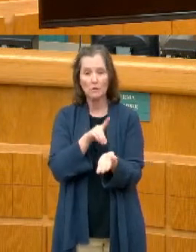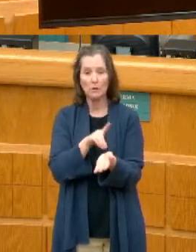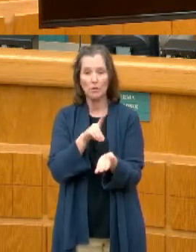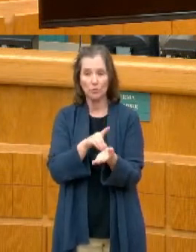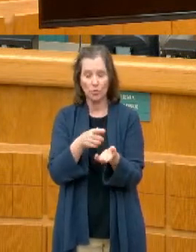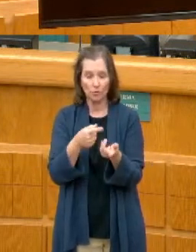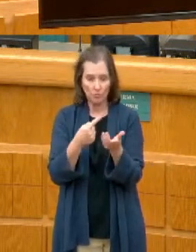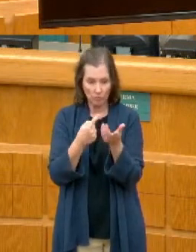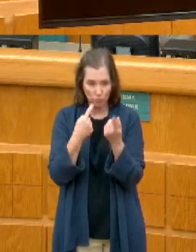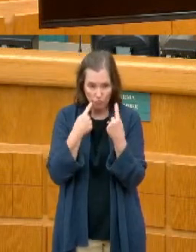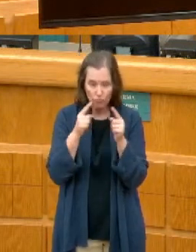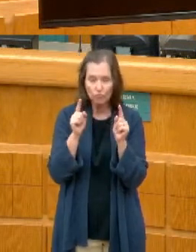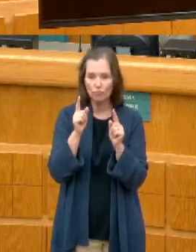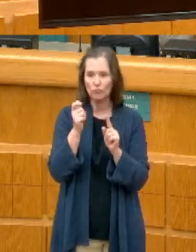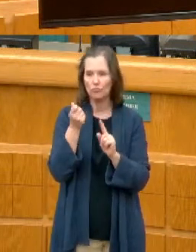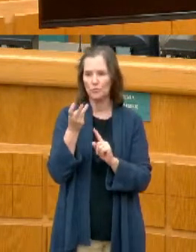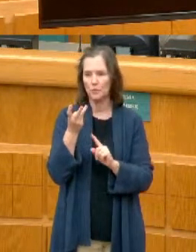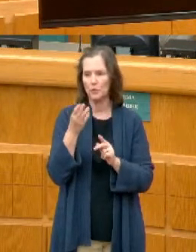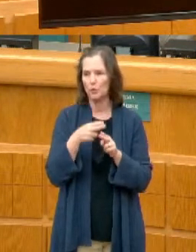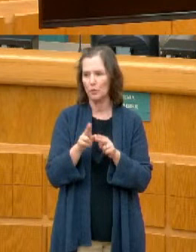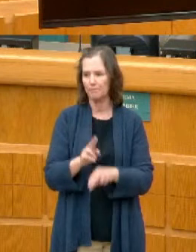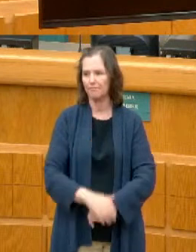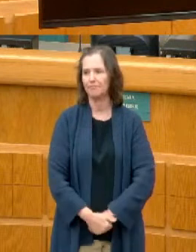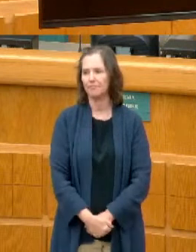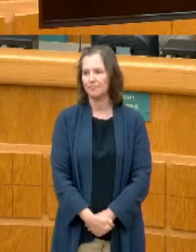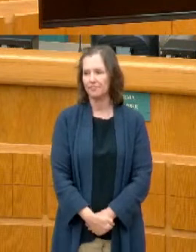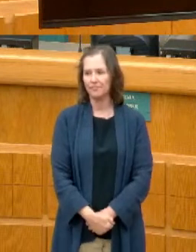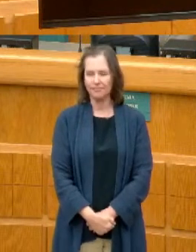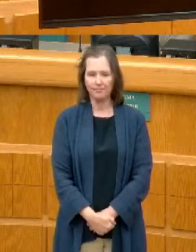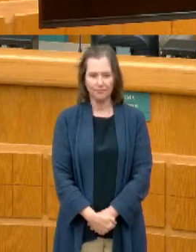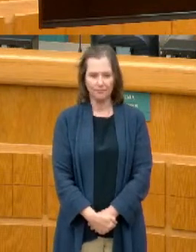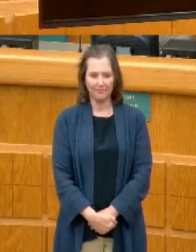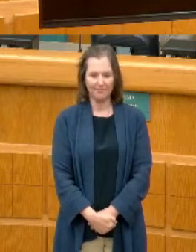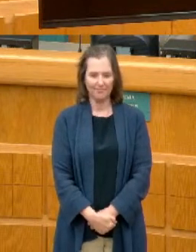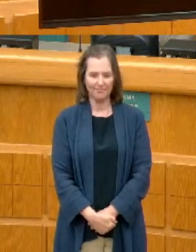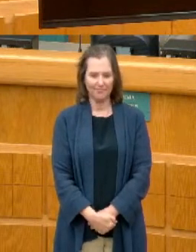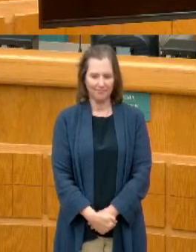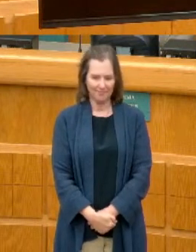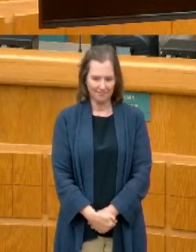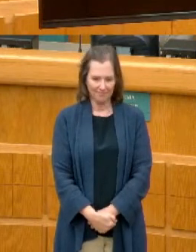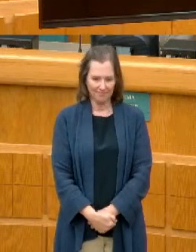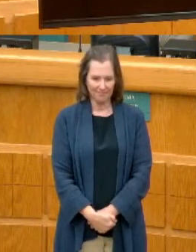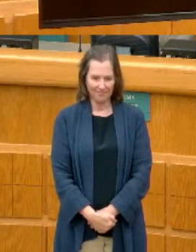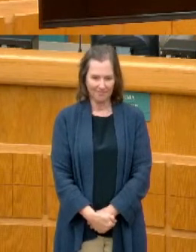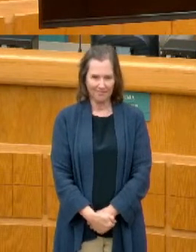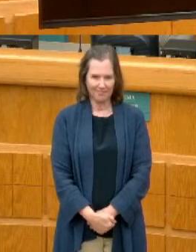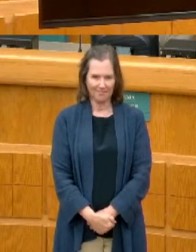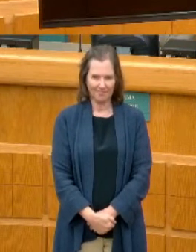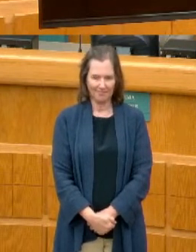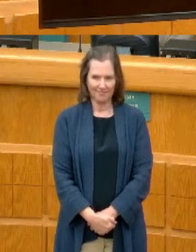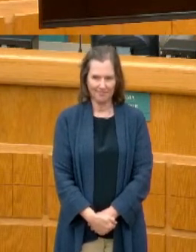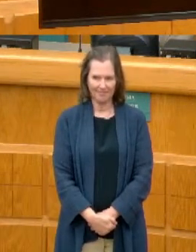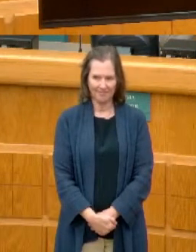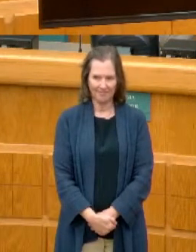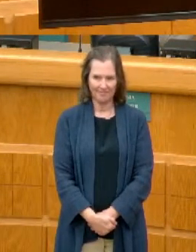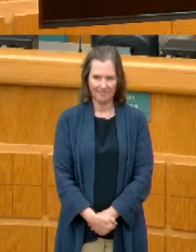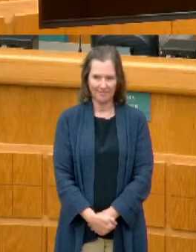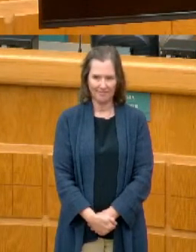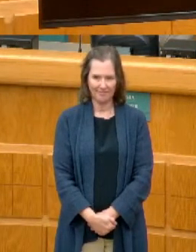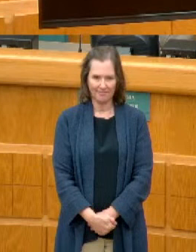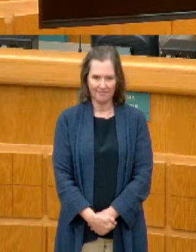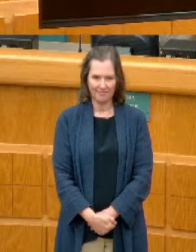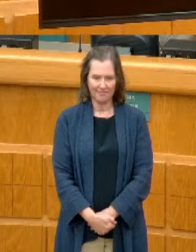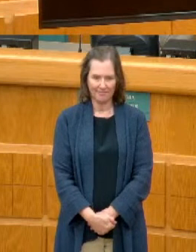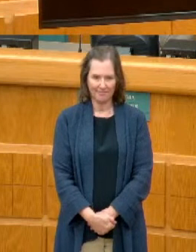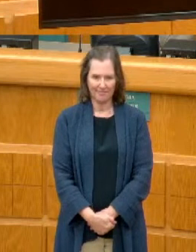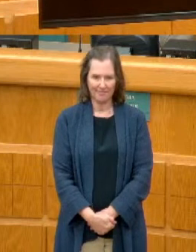personas, quienes no, por algún problema médico no pueden vacunarse, así podrán estar protegidas para quienes son los más vulnerables. Estamos confiables